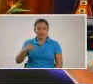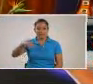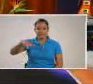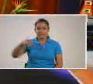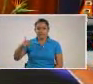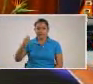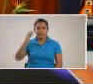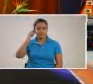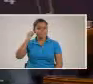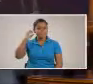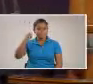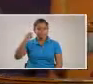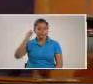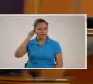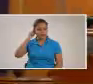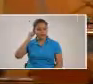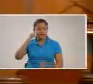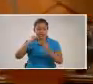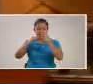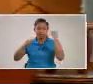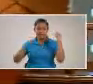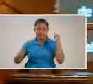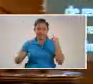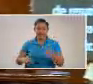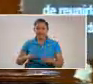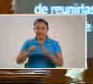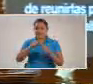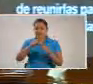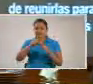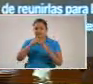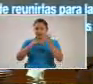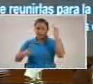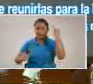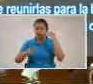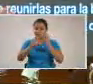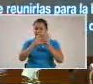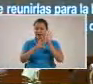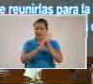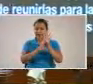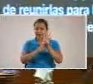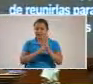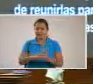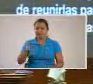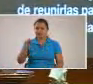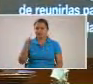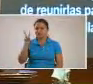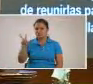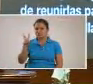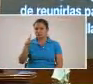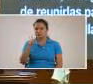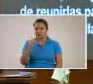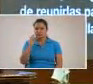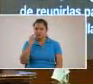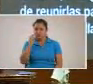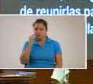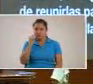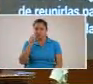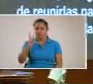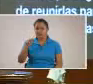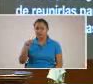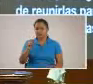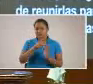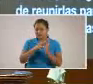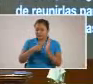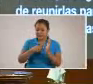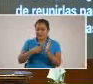el final de la historia, el último capítulo de Gog y Magog, pero no quiere decir que hasta ahí van